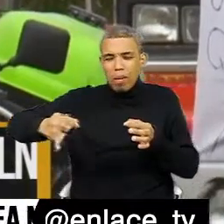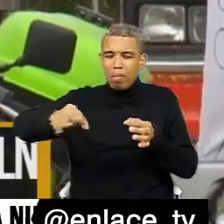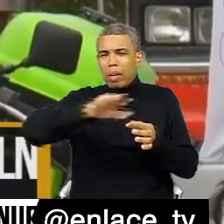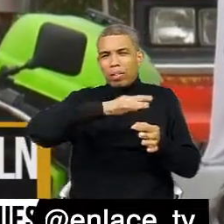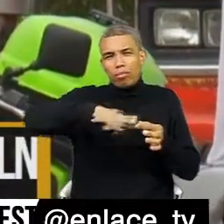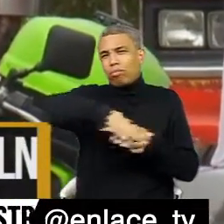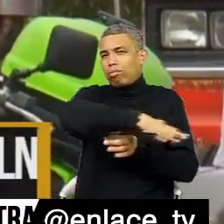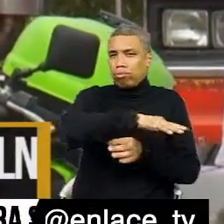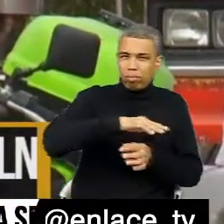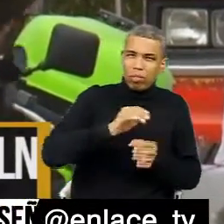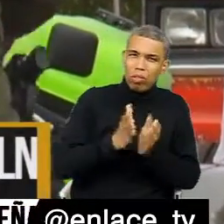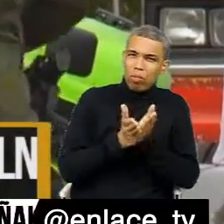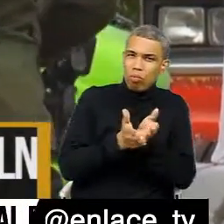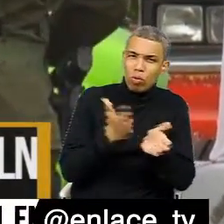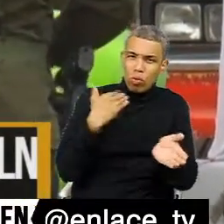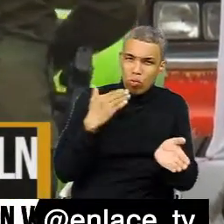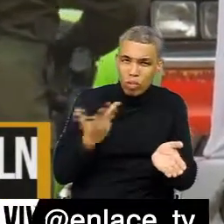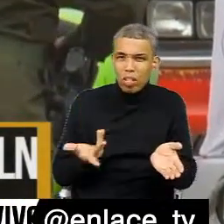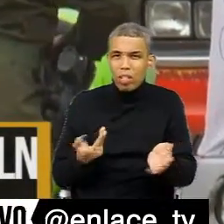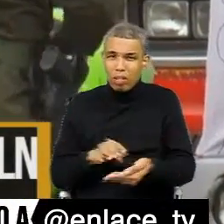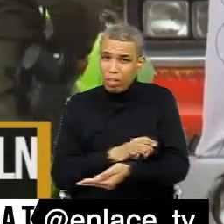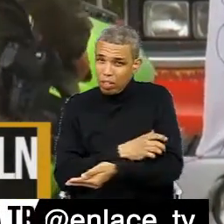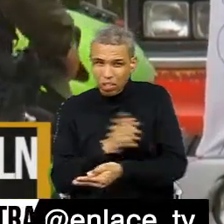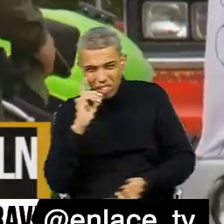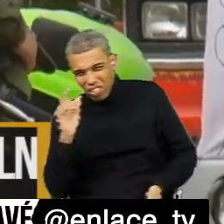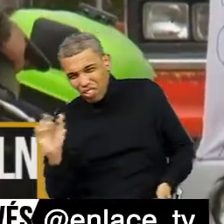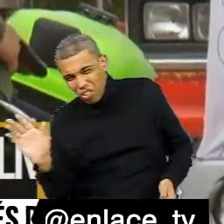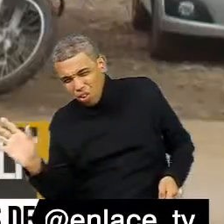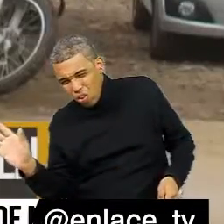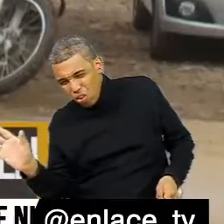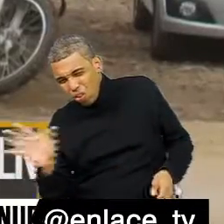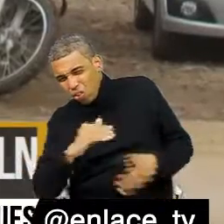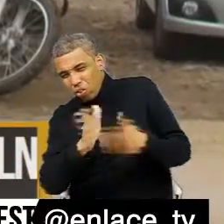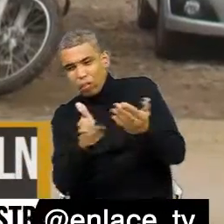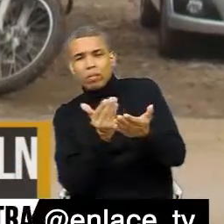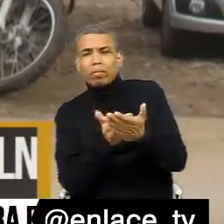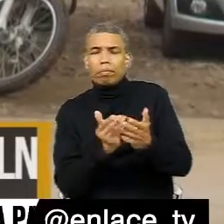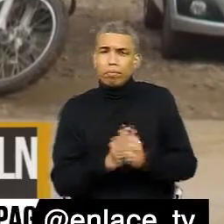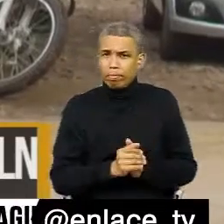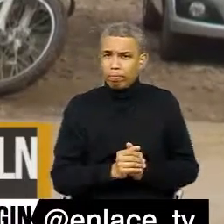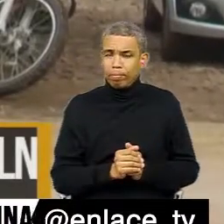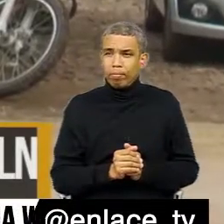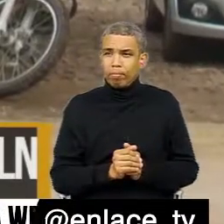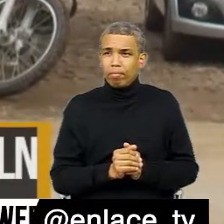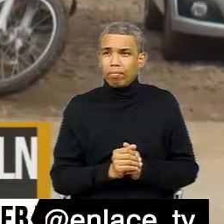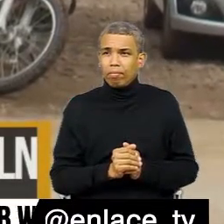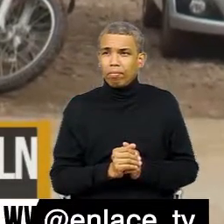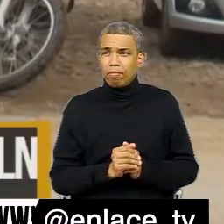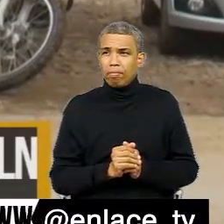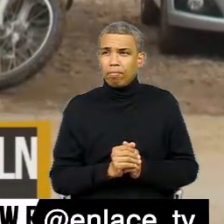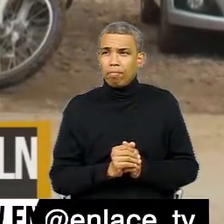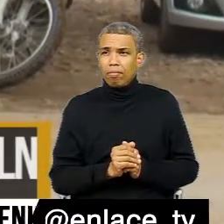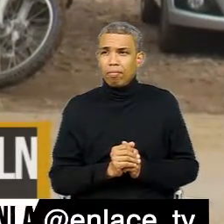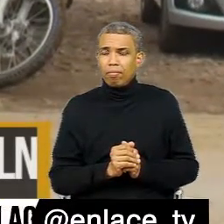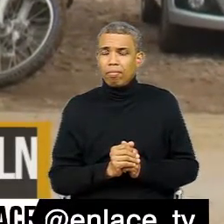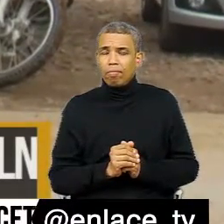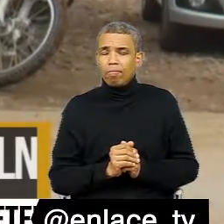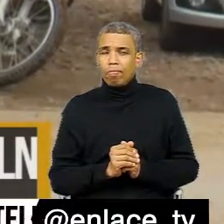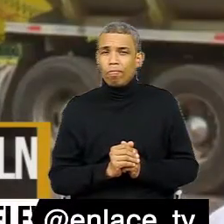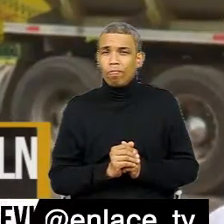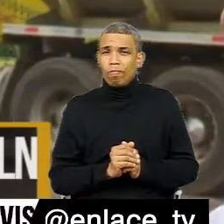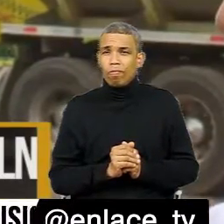Precisamente eso, pues todas las medidas de seguridad, tanto procedimientos, desplazamientos, también adoptando los protocolos que en materia de